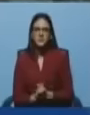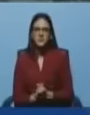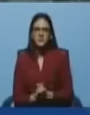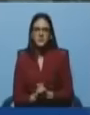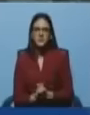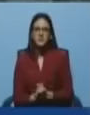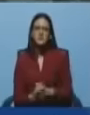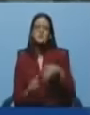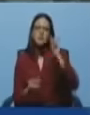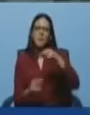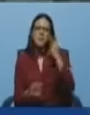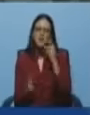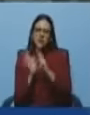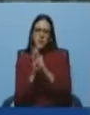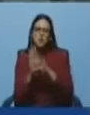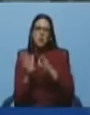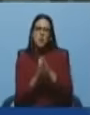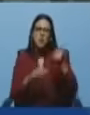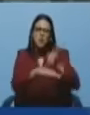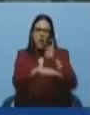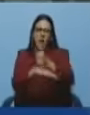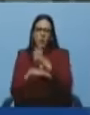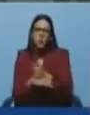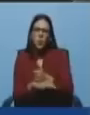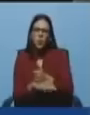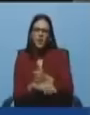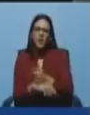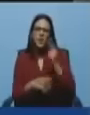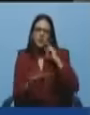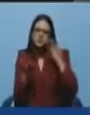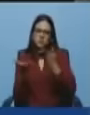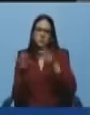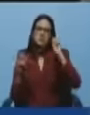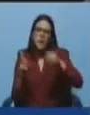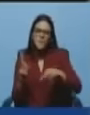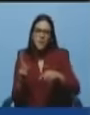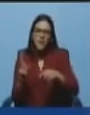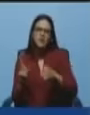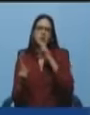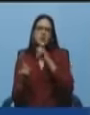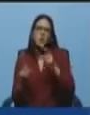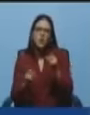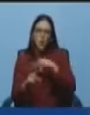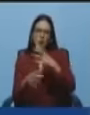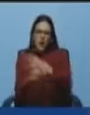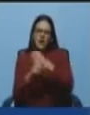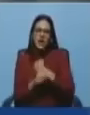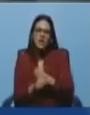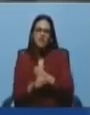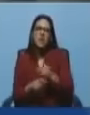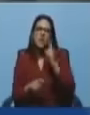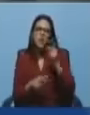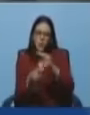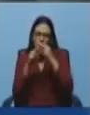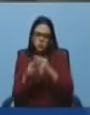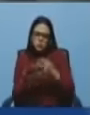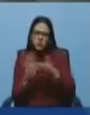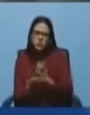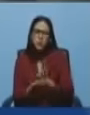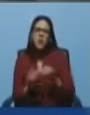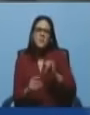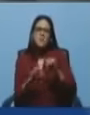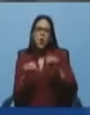Irán. La representación de las autoridades, en este caso, también han sido recibidos con beneplácito por